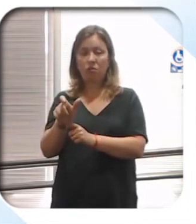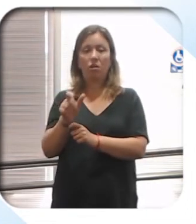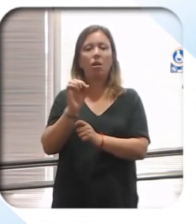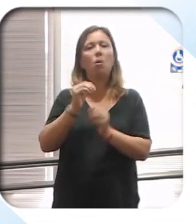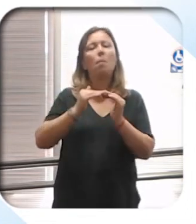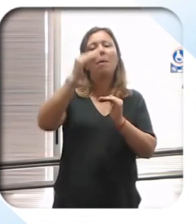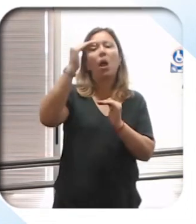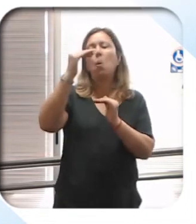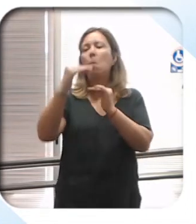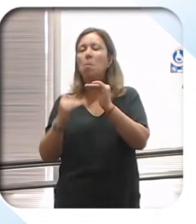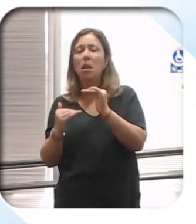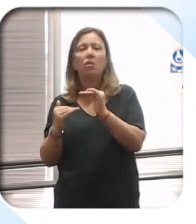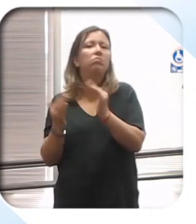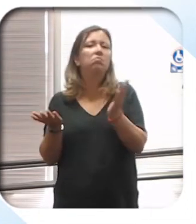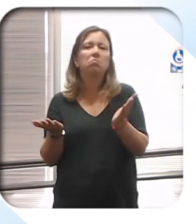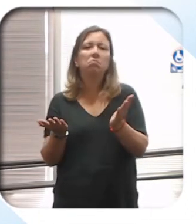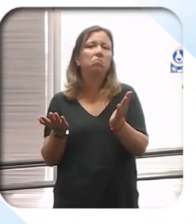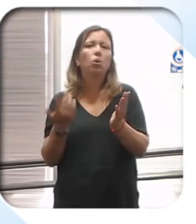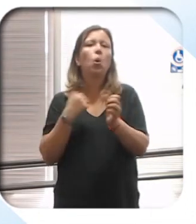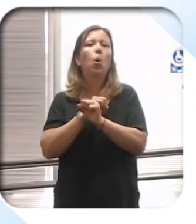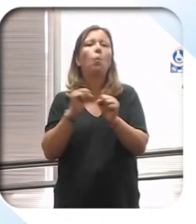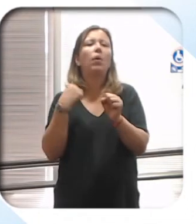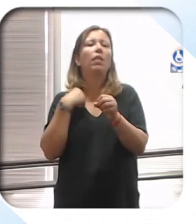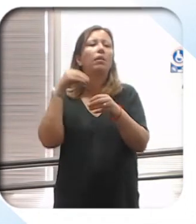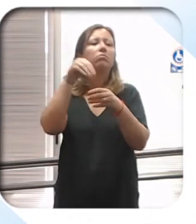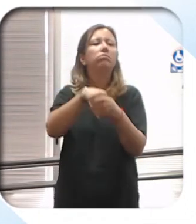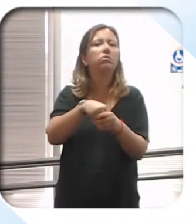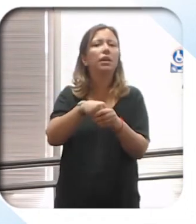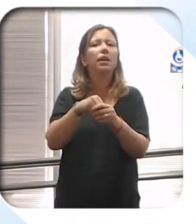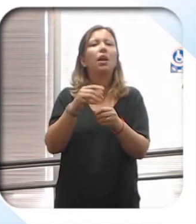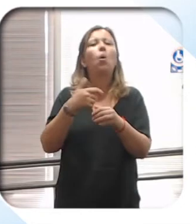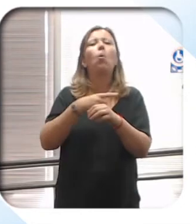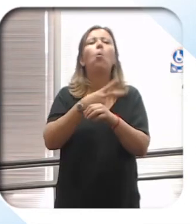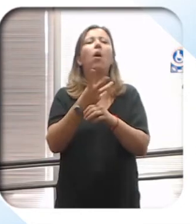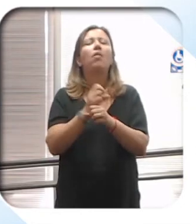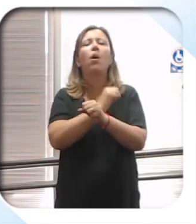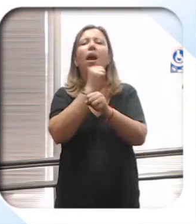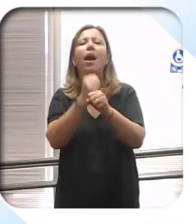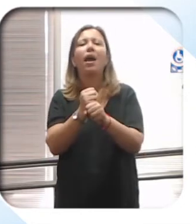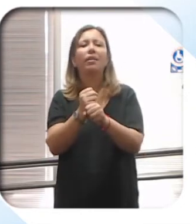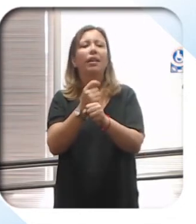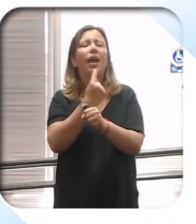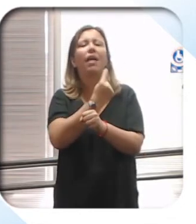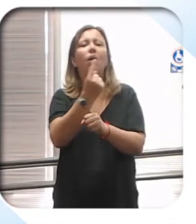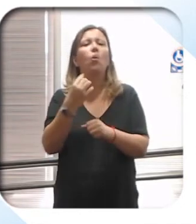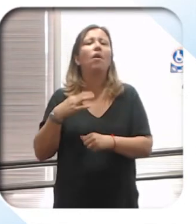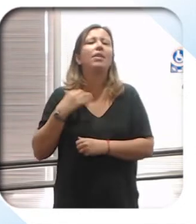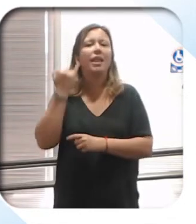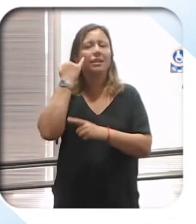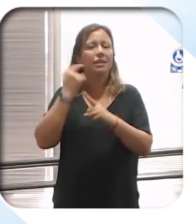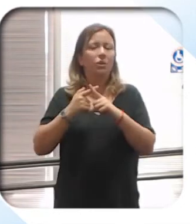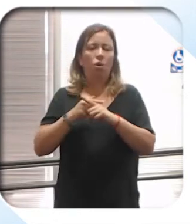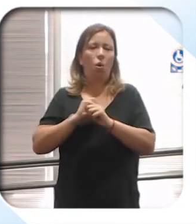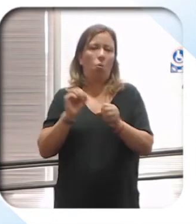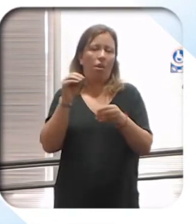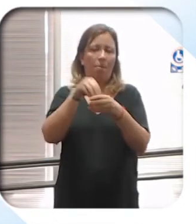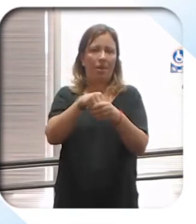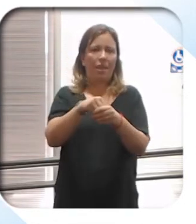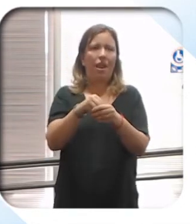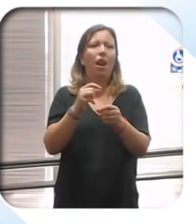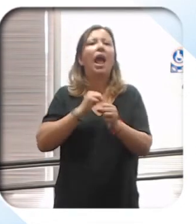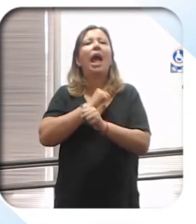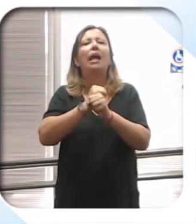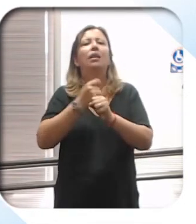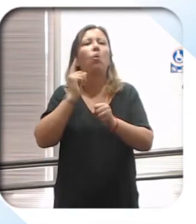alto o moderado, no podemos inferir ni pronosticar el tiempo de comportamiento sexual en la vida adulta. La pregunta es, ¿de